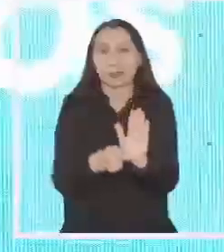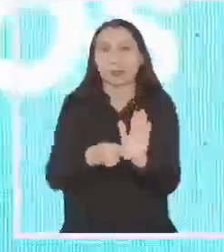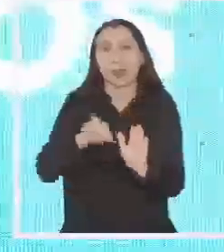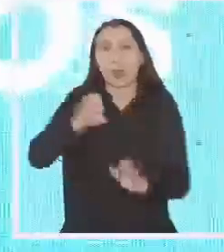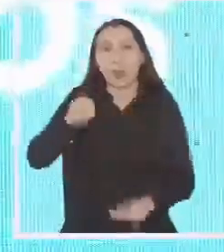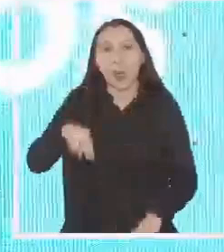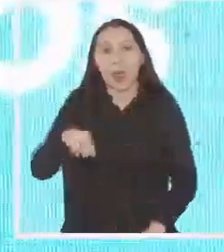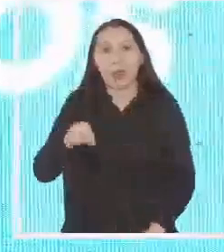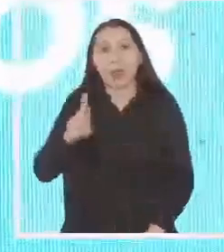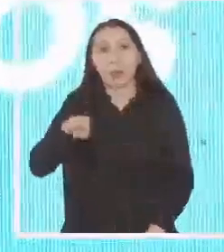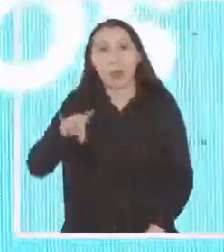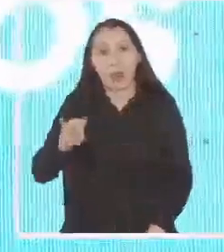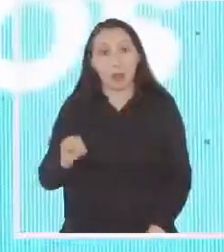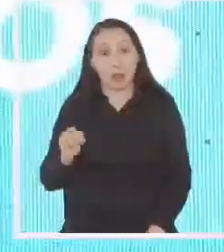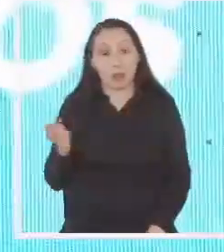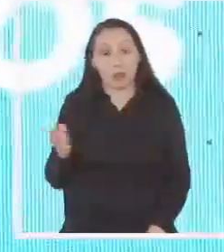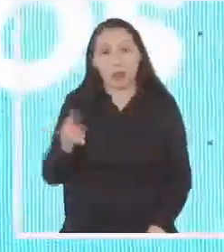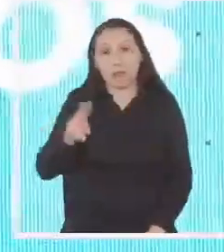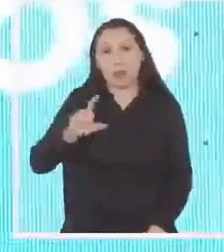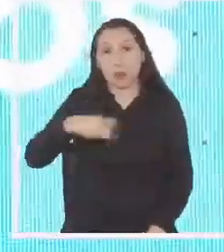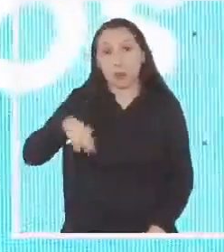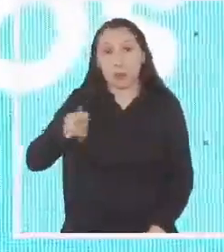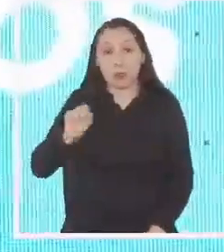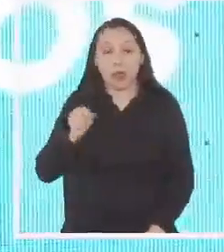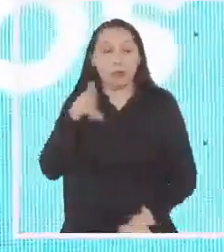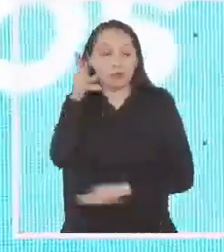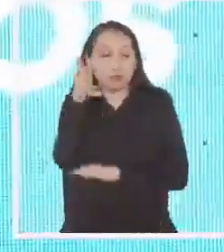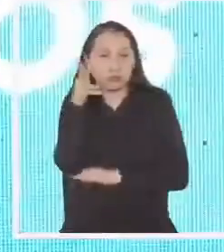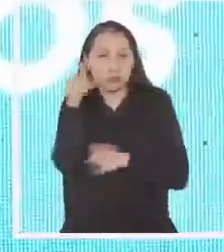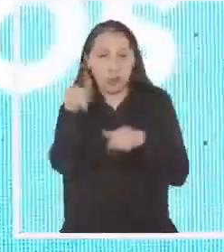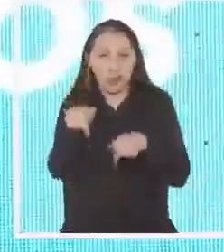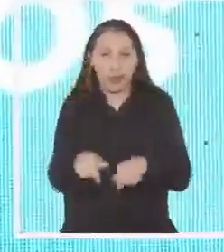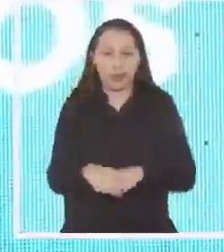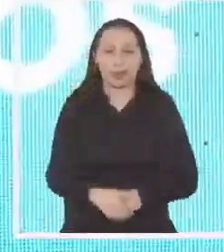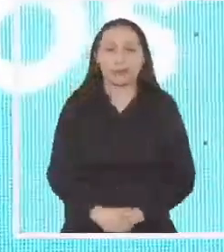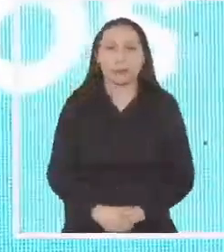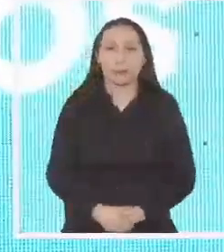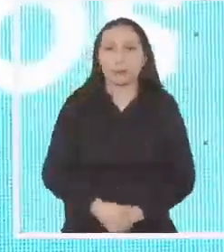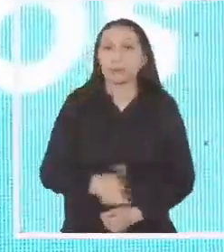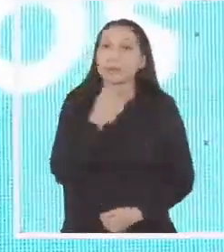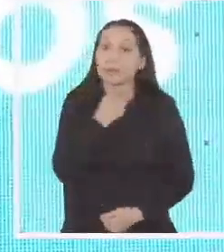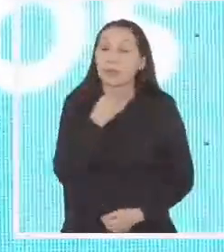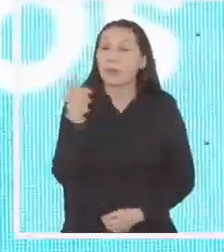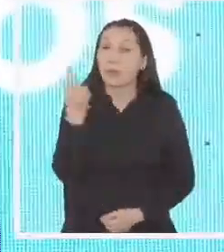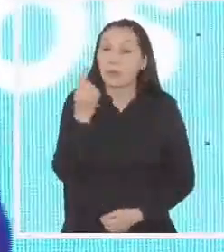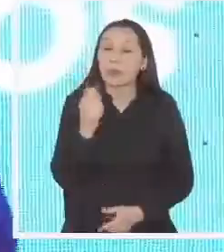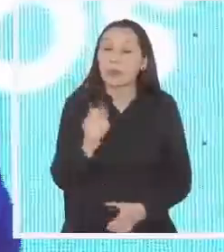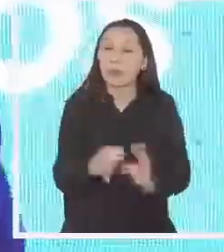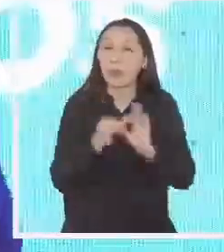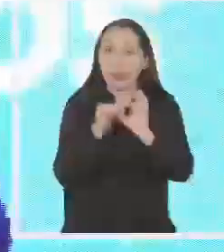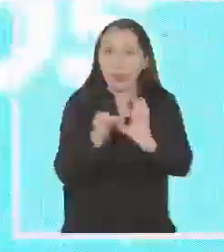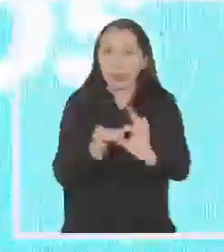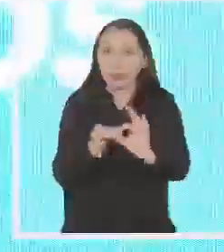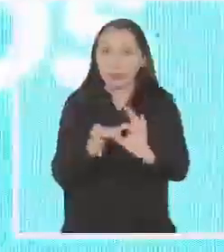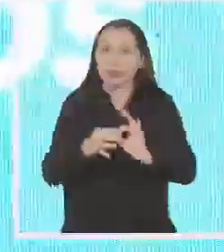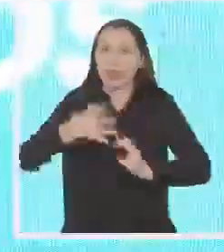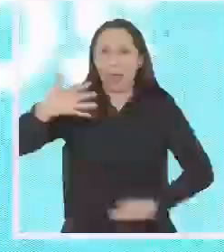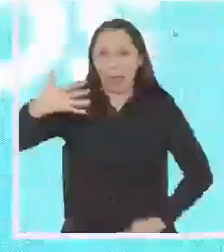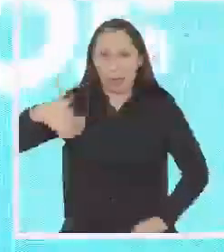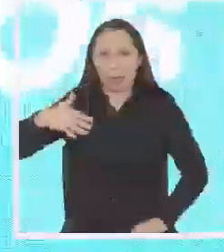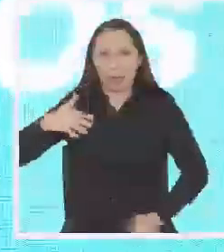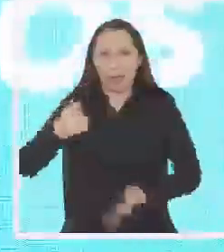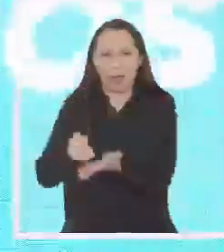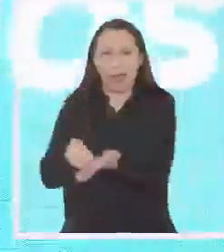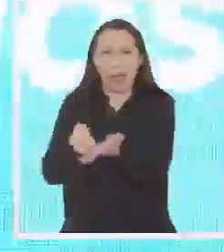Armando Vicuña exponía acá. Quiero en particular agradecer la